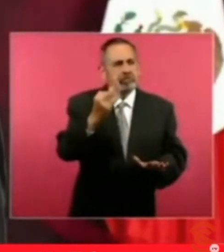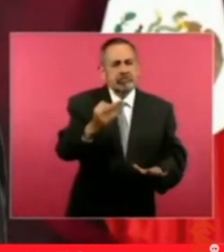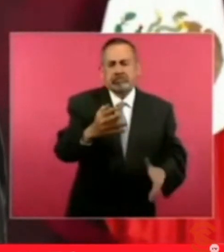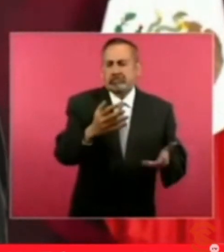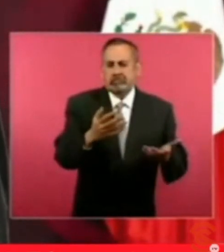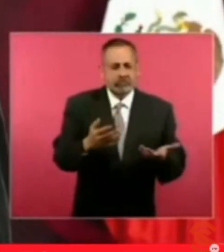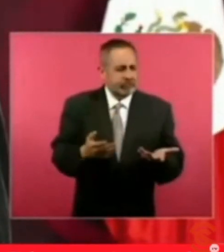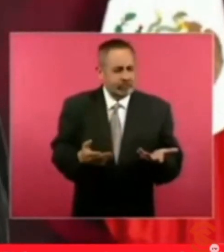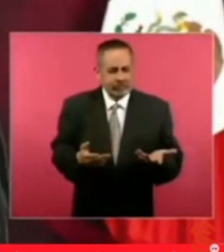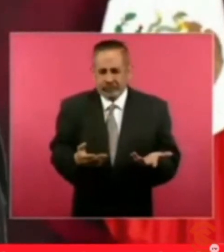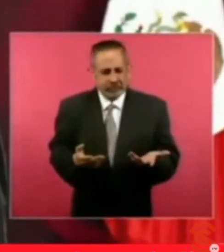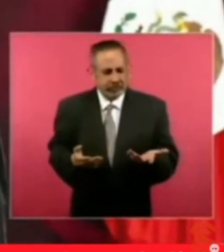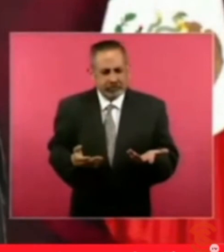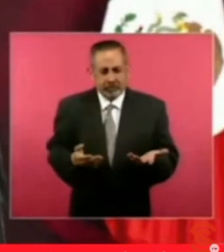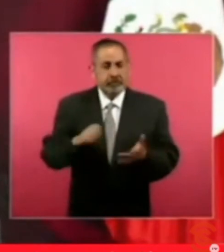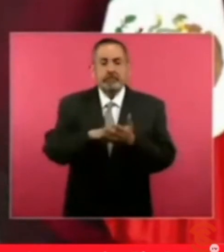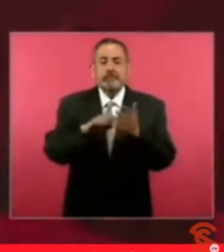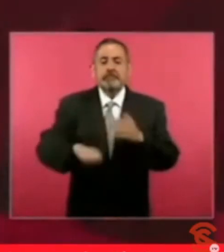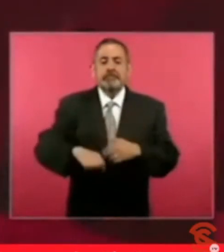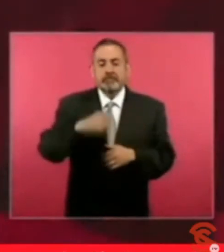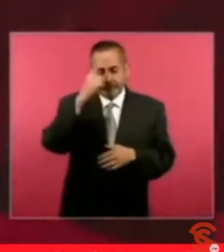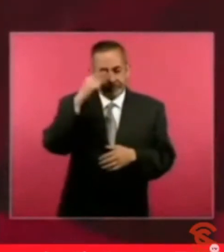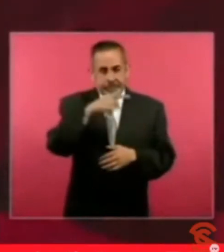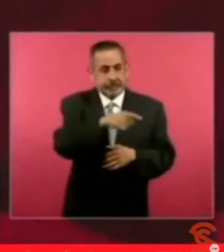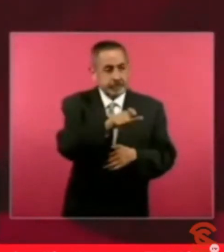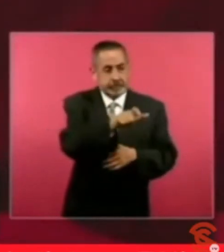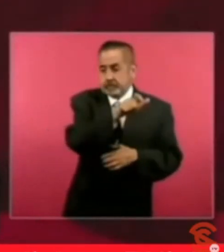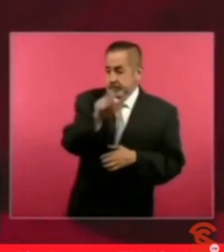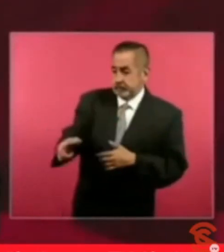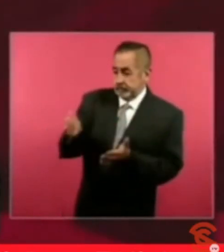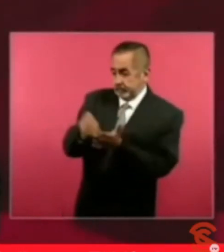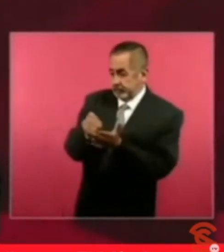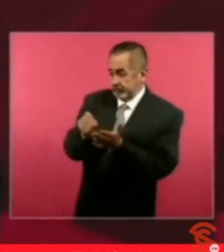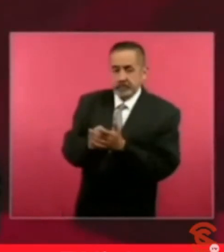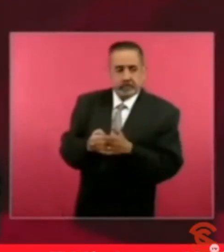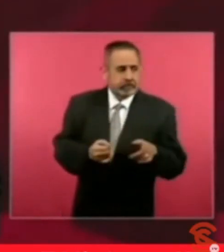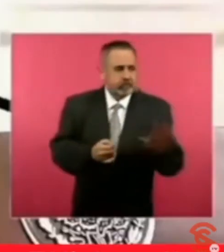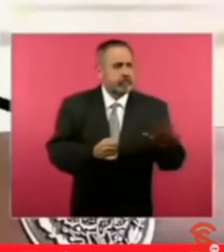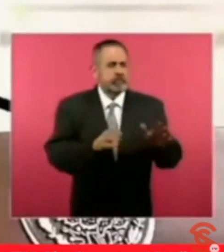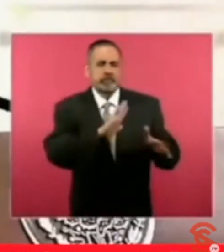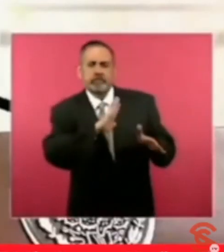Lo que tiene que ver con el pago de impuestos.